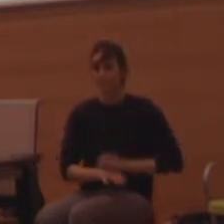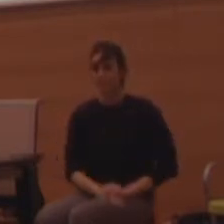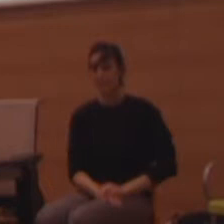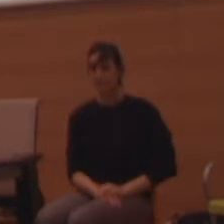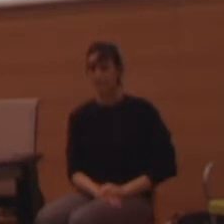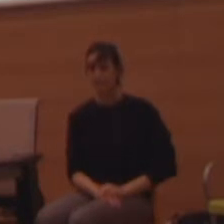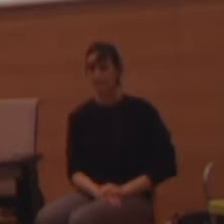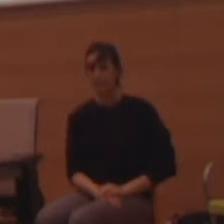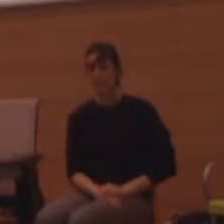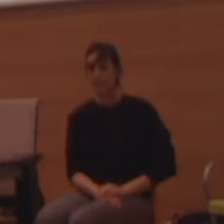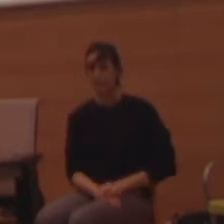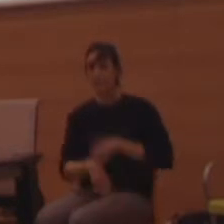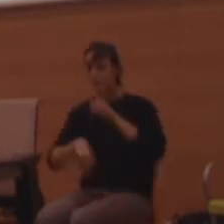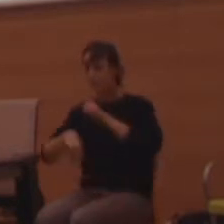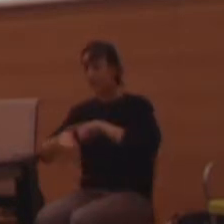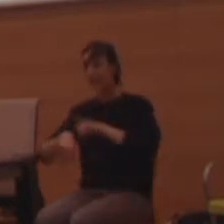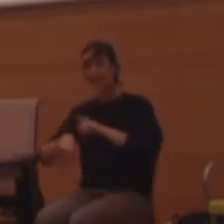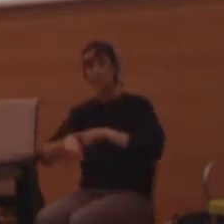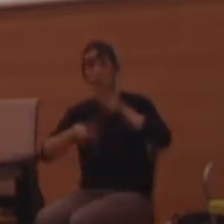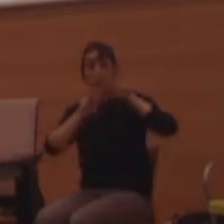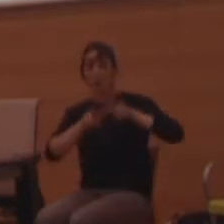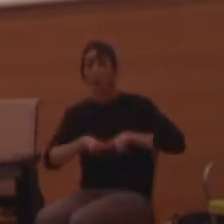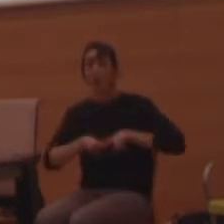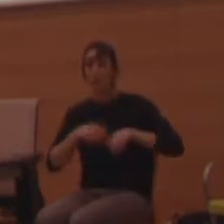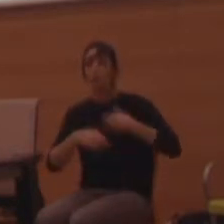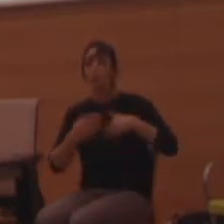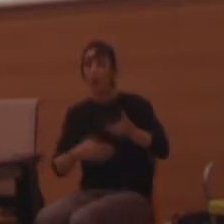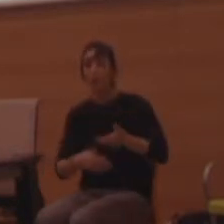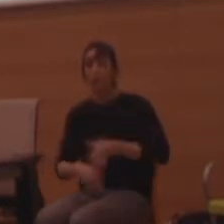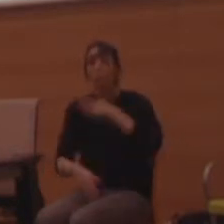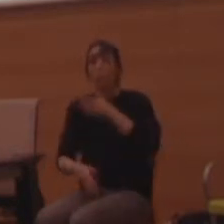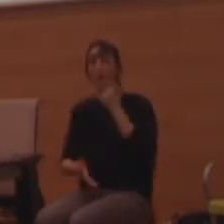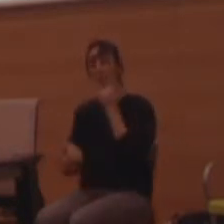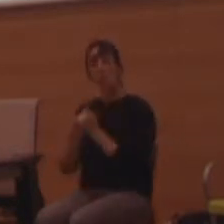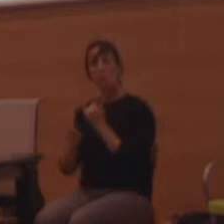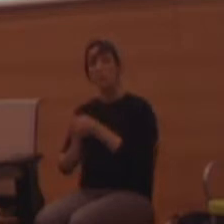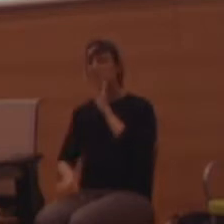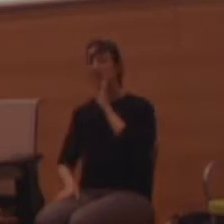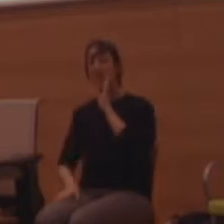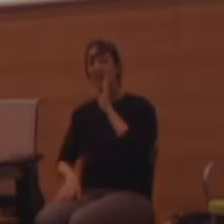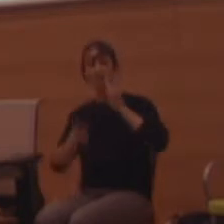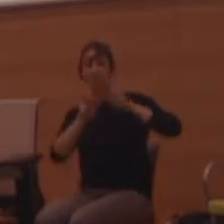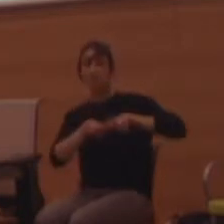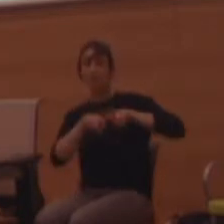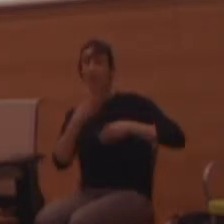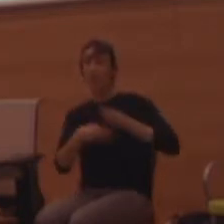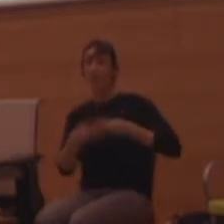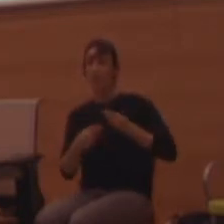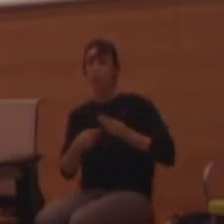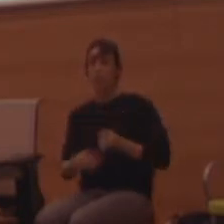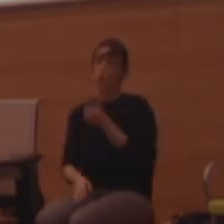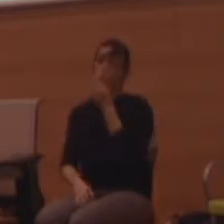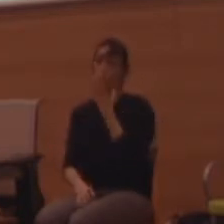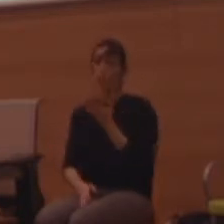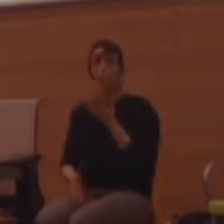¿Cada cuánto tiempo y cómo valoramos? Es decir, ¿para qué hacemos todas estas pruebas en nuestros pacientes? Bueno,